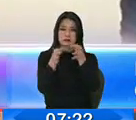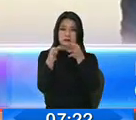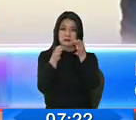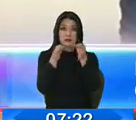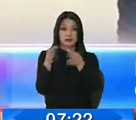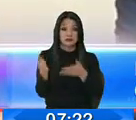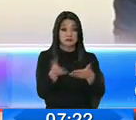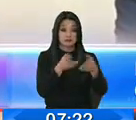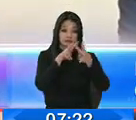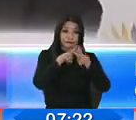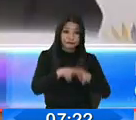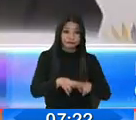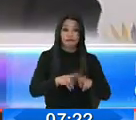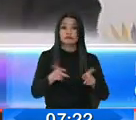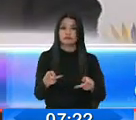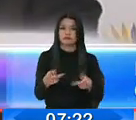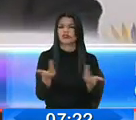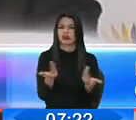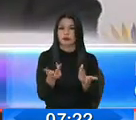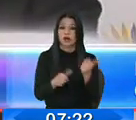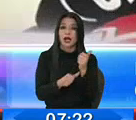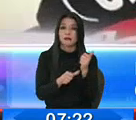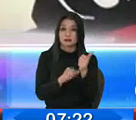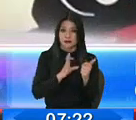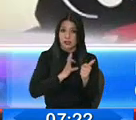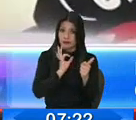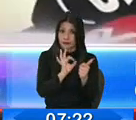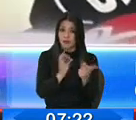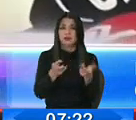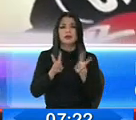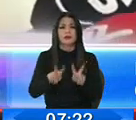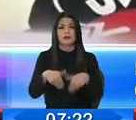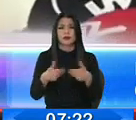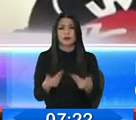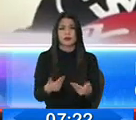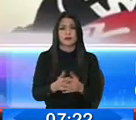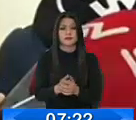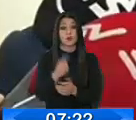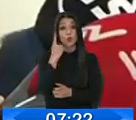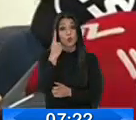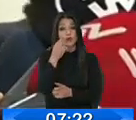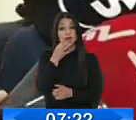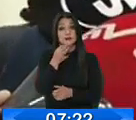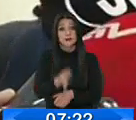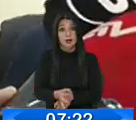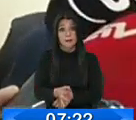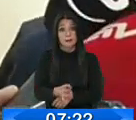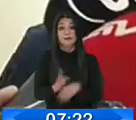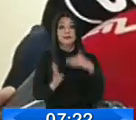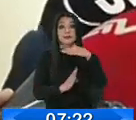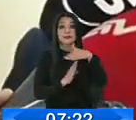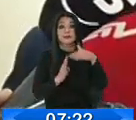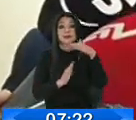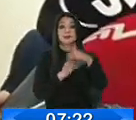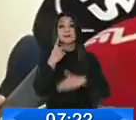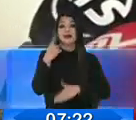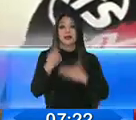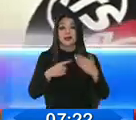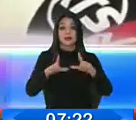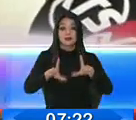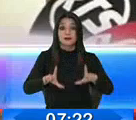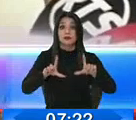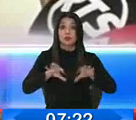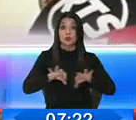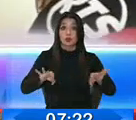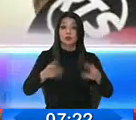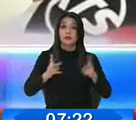abordaje a través de la asistencia técnica. Obviamente que a través de una sola prueba se da el examen de ser bachiller para tener el título de bachiller, pero también